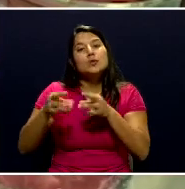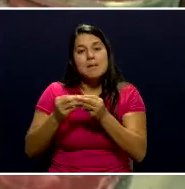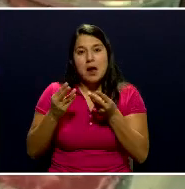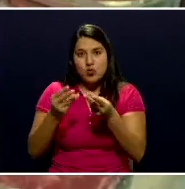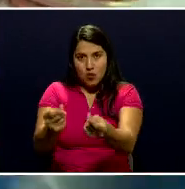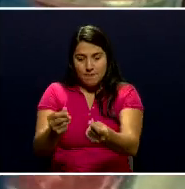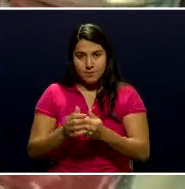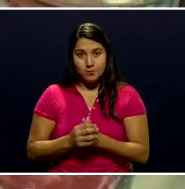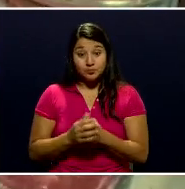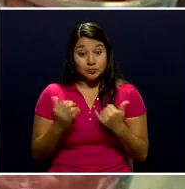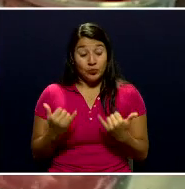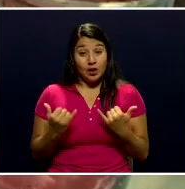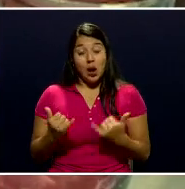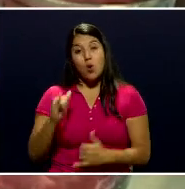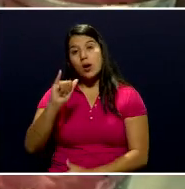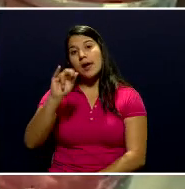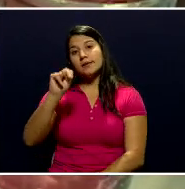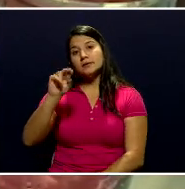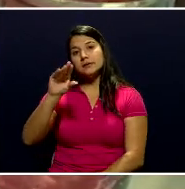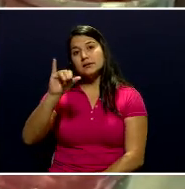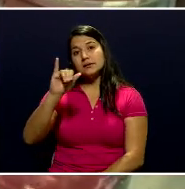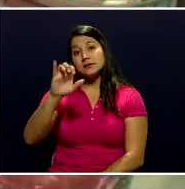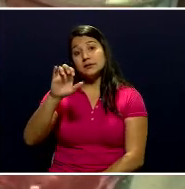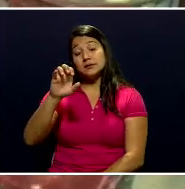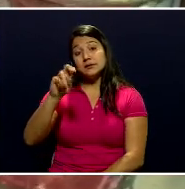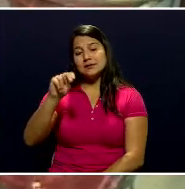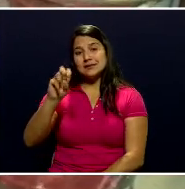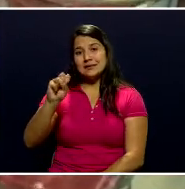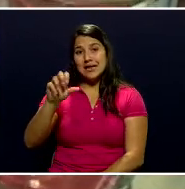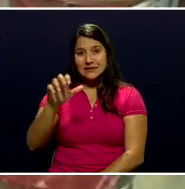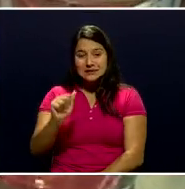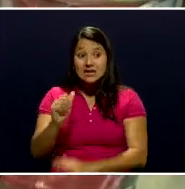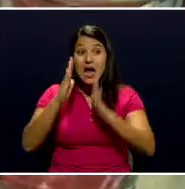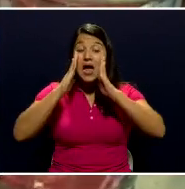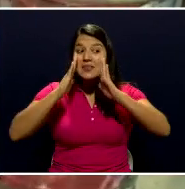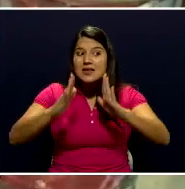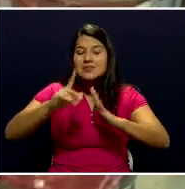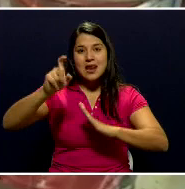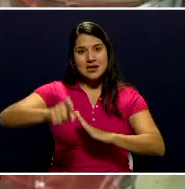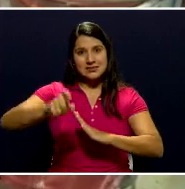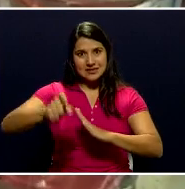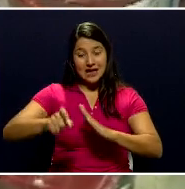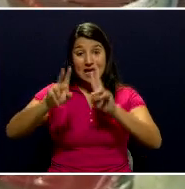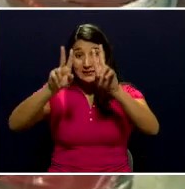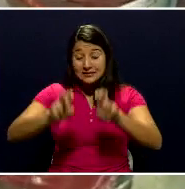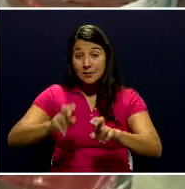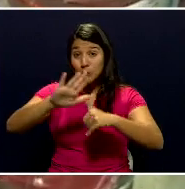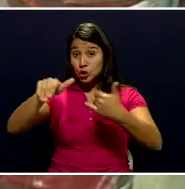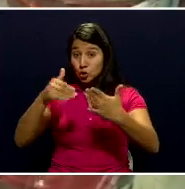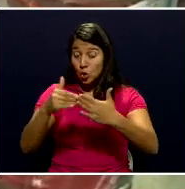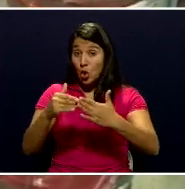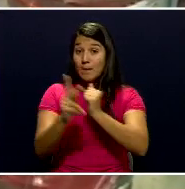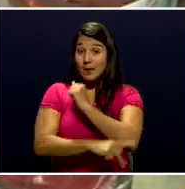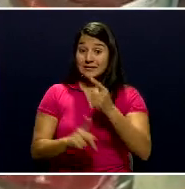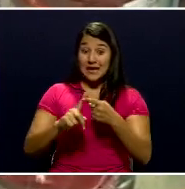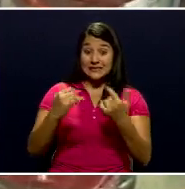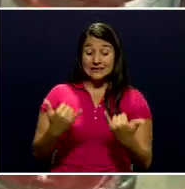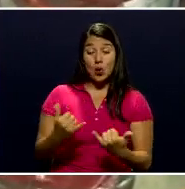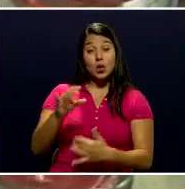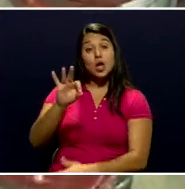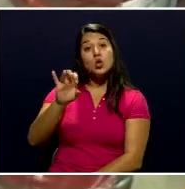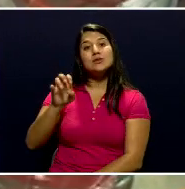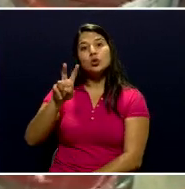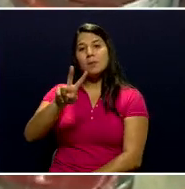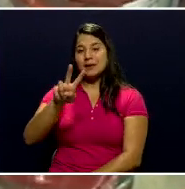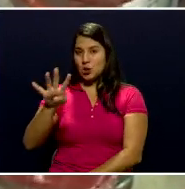INCIENSA actualmente satisface las capacidades diagnósticas que requiere el país a hoy 924 pruebas. No